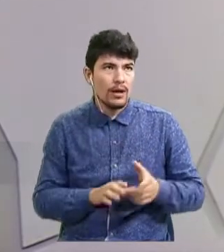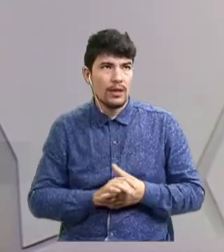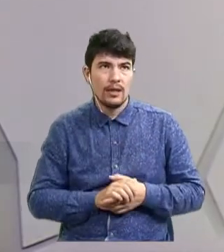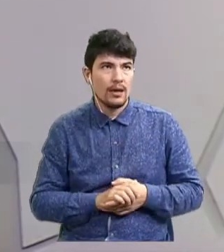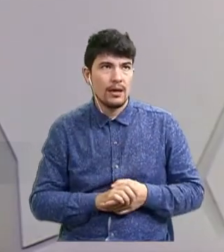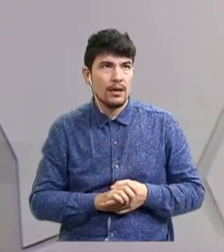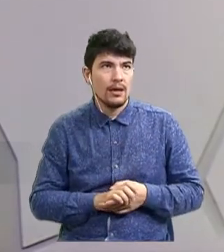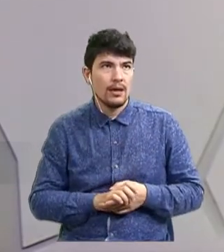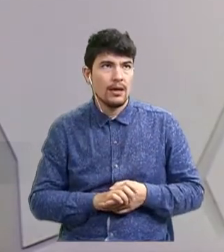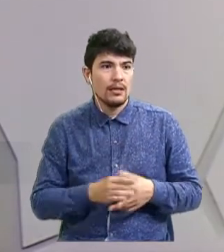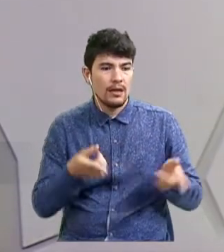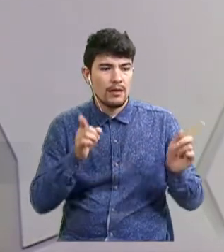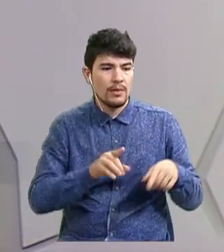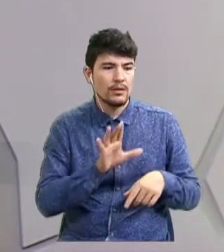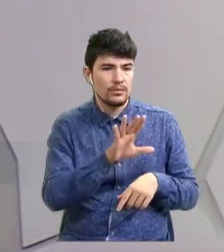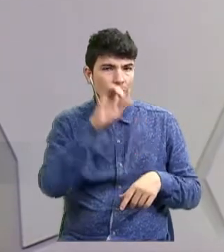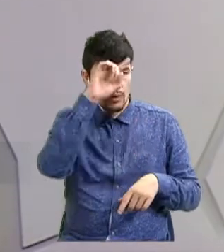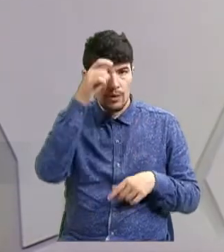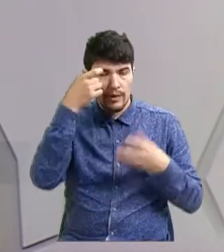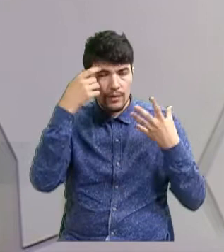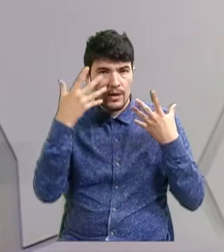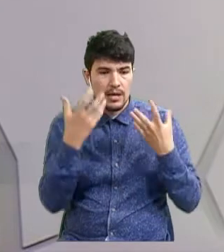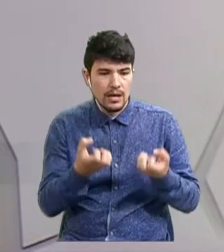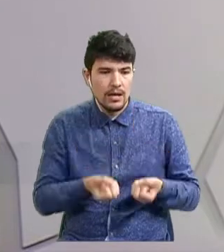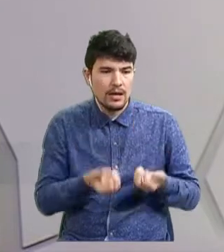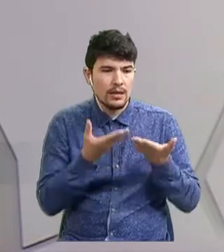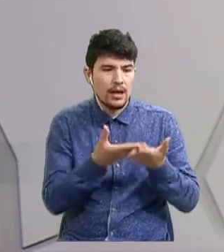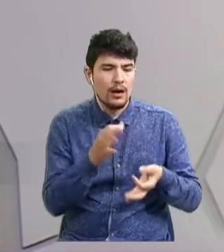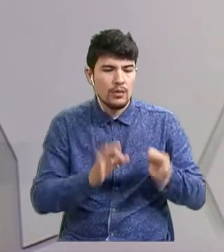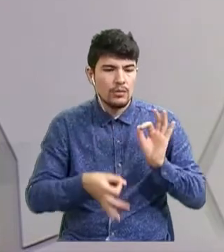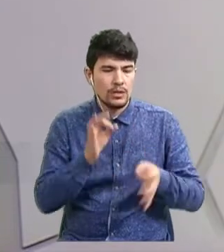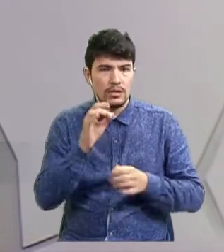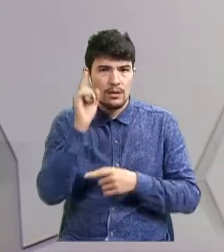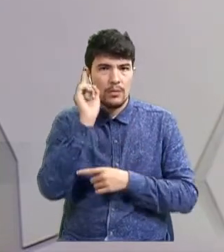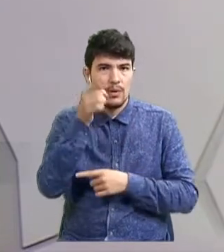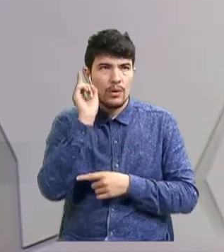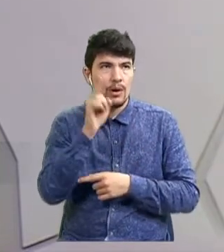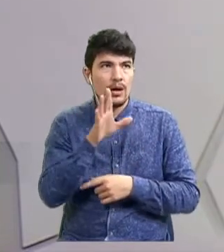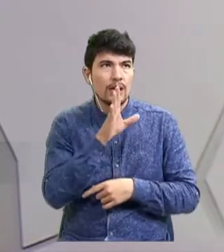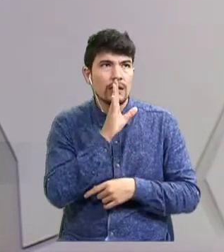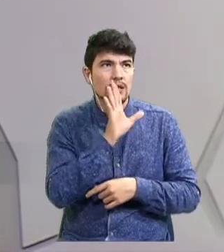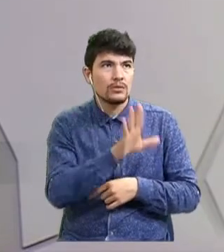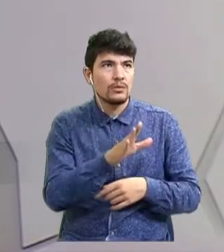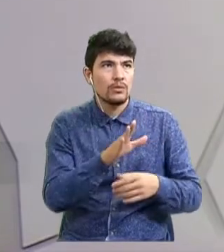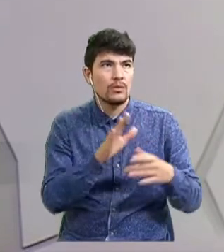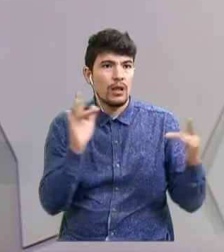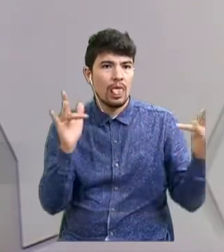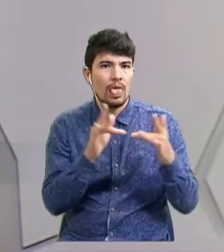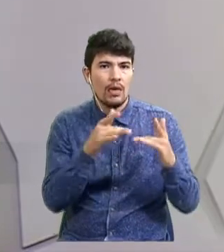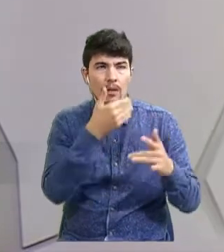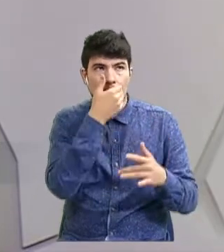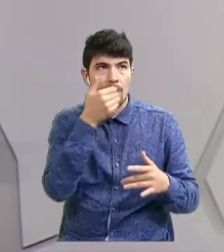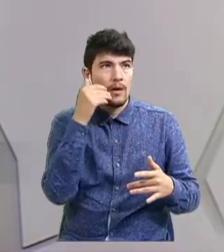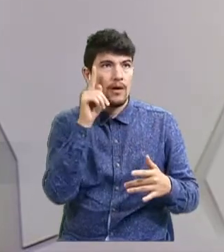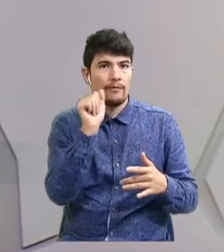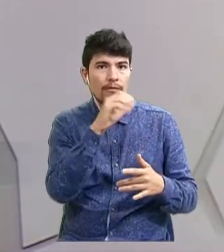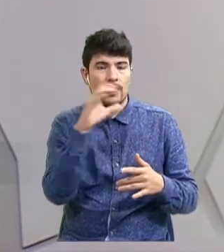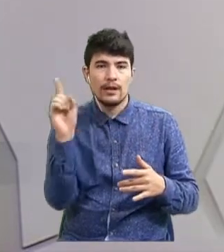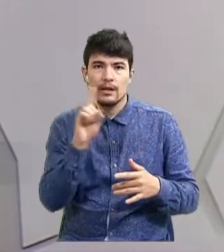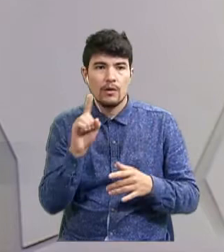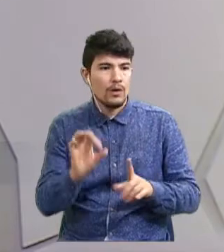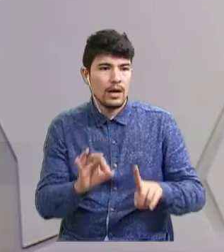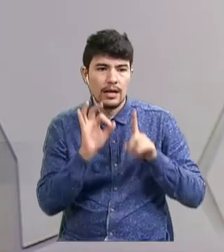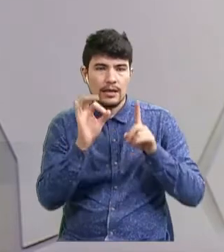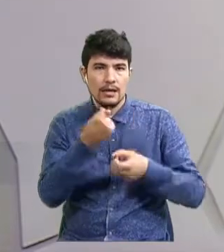manera también el gobierno quiera blindar esa justicia politizada a la medida de la FARC y no a la medida del pueblo colombiano, de las